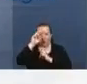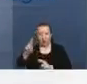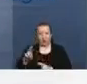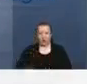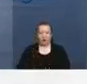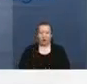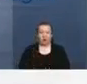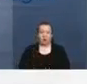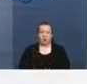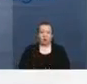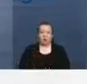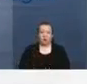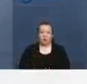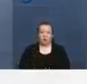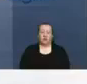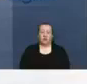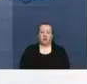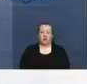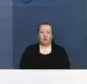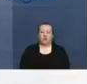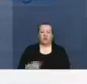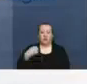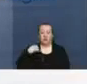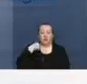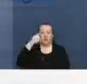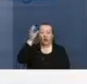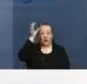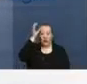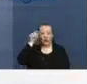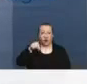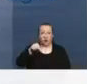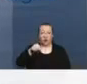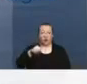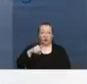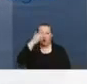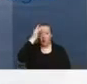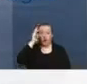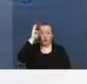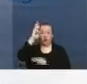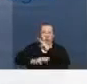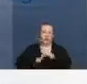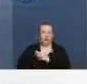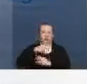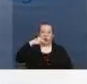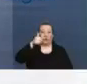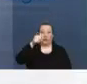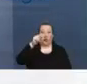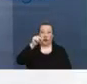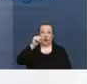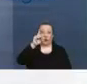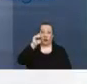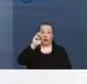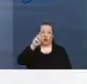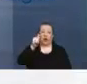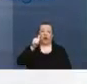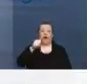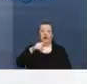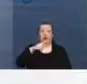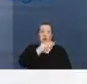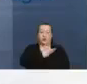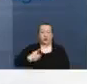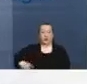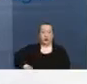sea me refiero pues a este escándalo mundial es pandora paper se encabezado por el presidente de la república y el molas o